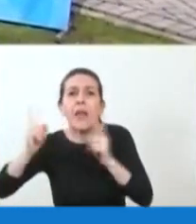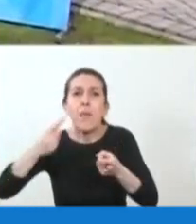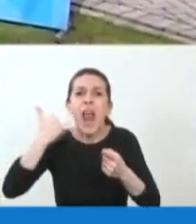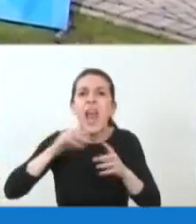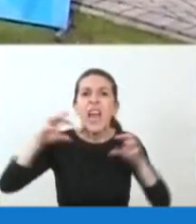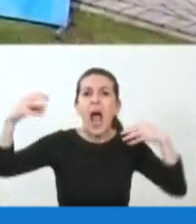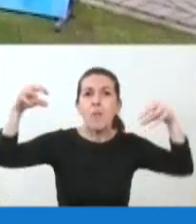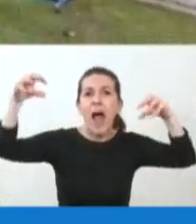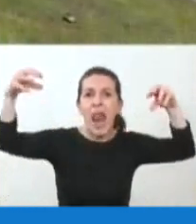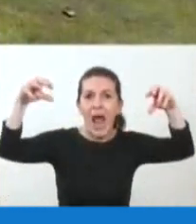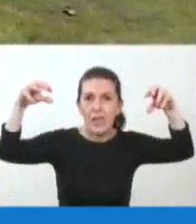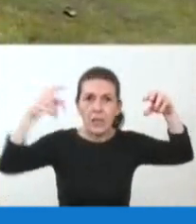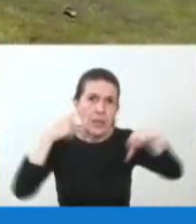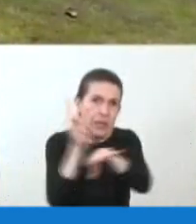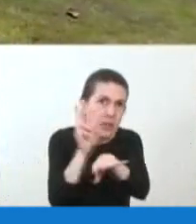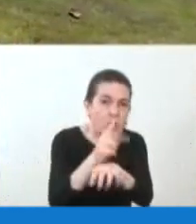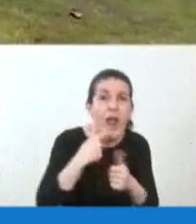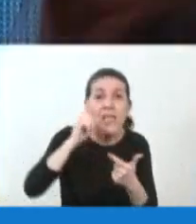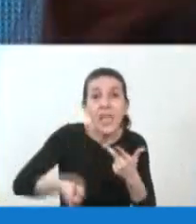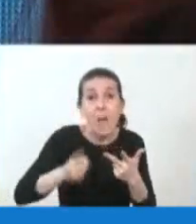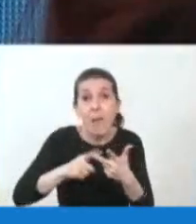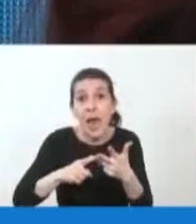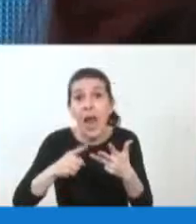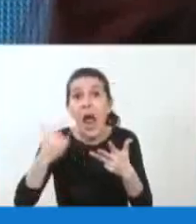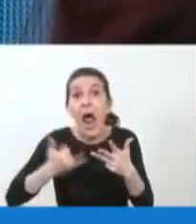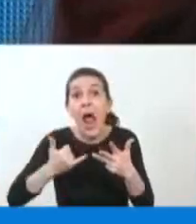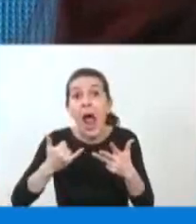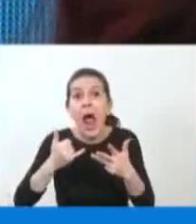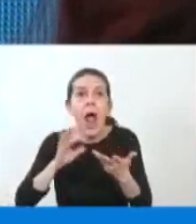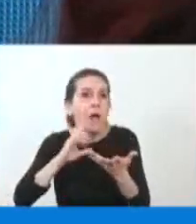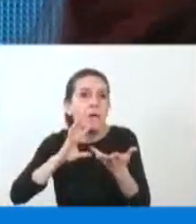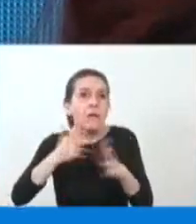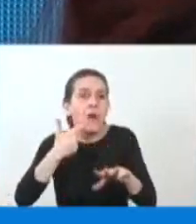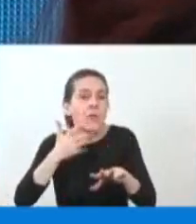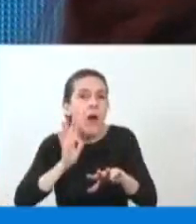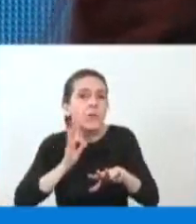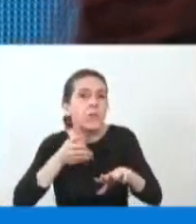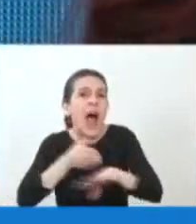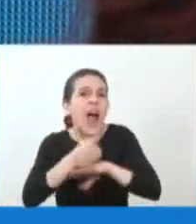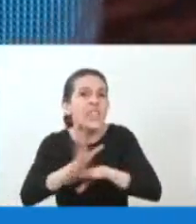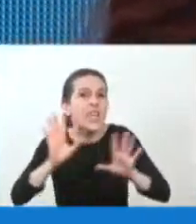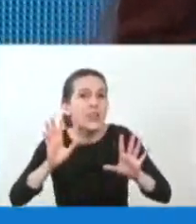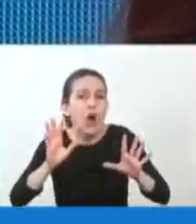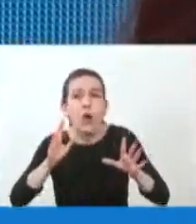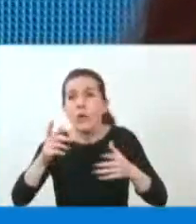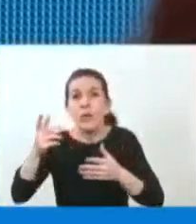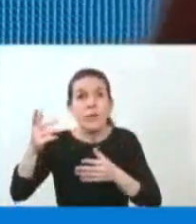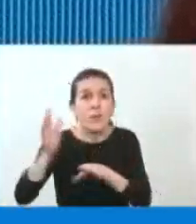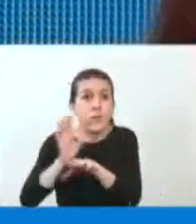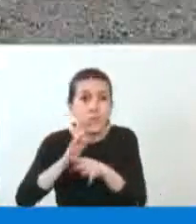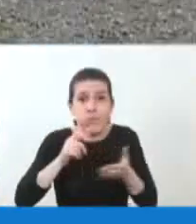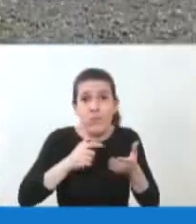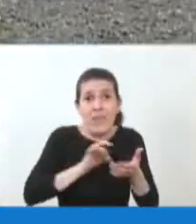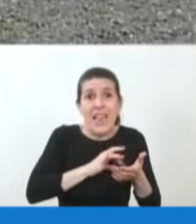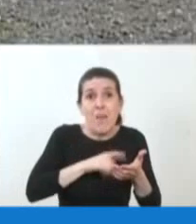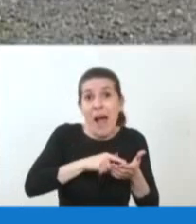seguridad y cuentan también con un acceso inmediato de rápida respuesta de parte de la fuerza